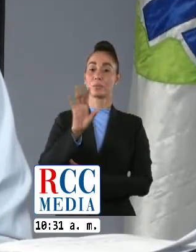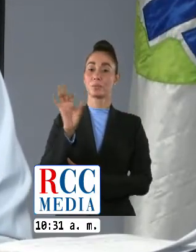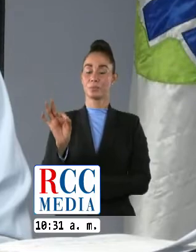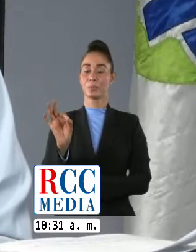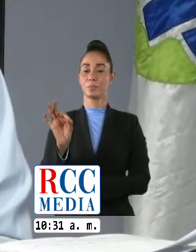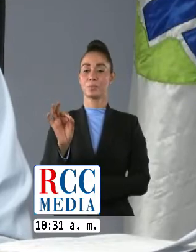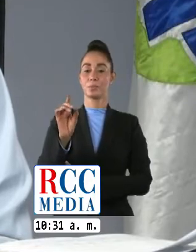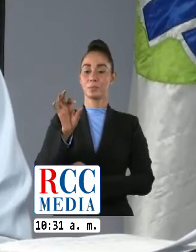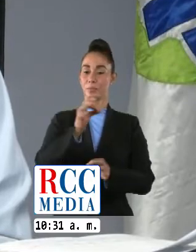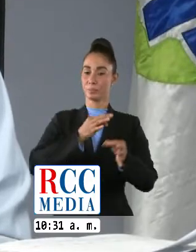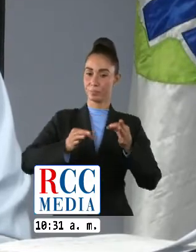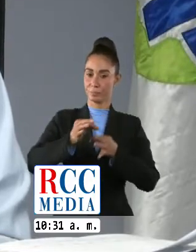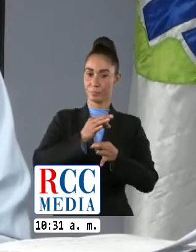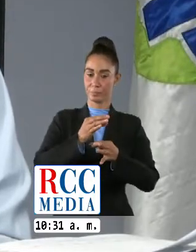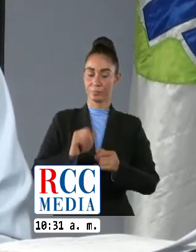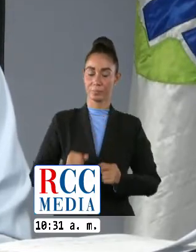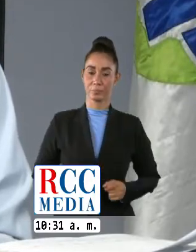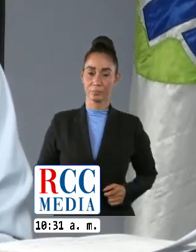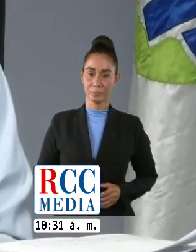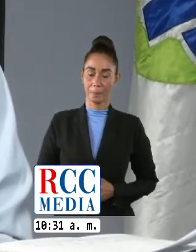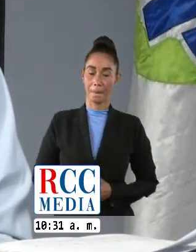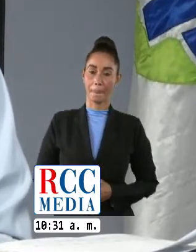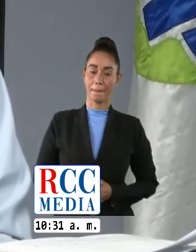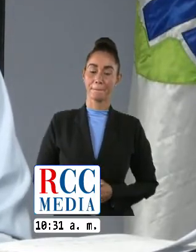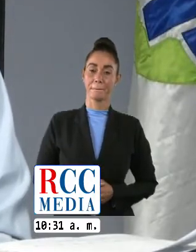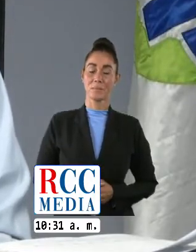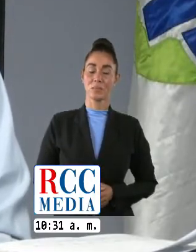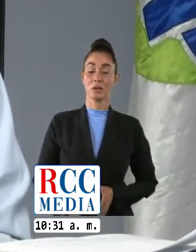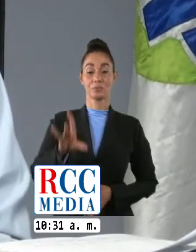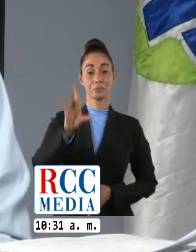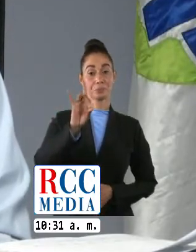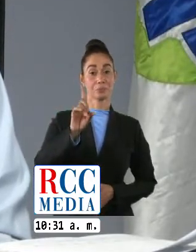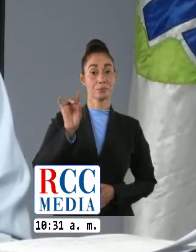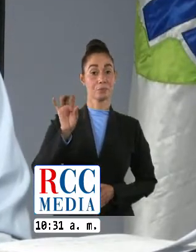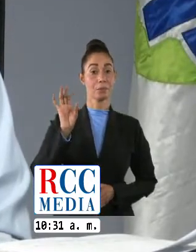12.69 en San Francisco de Macorís. El